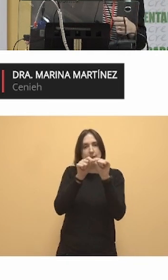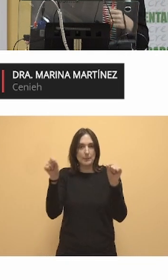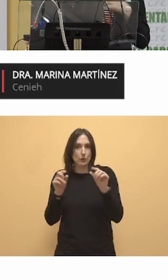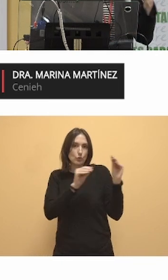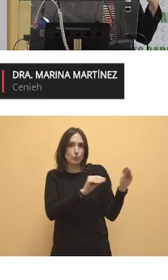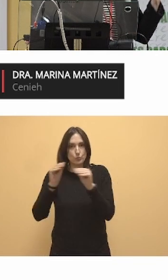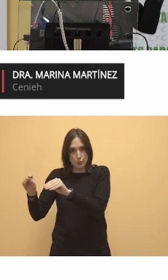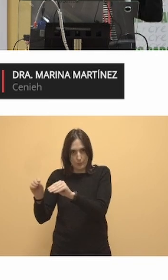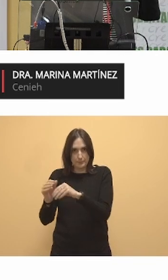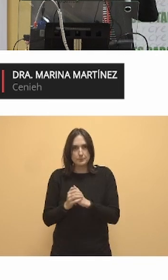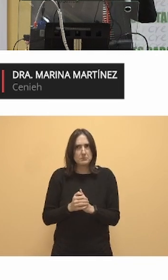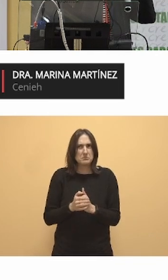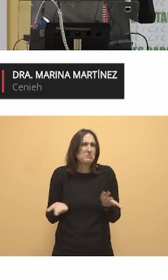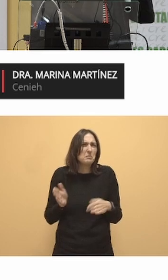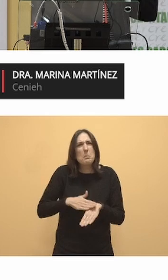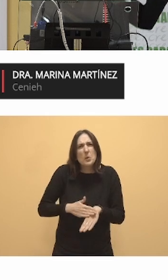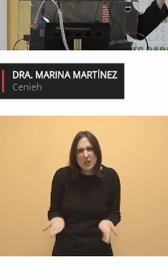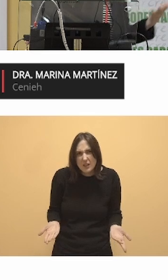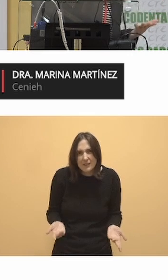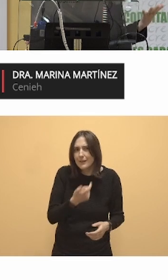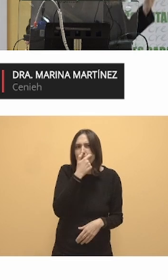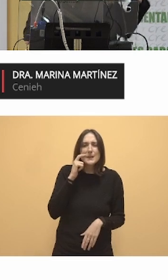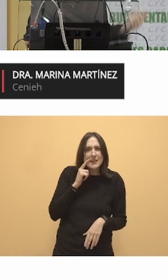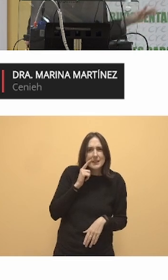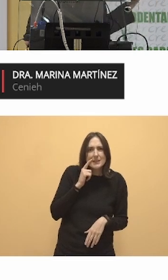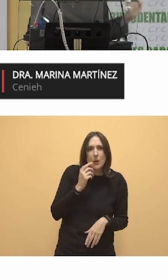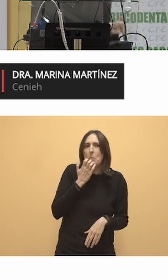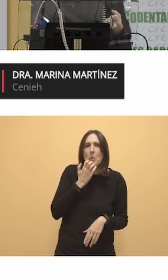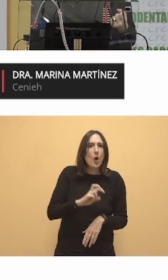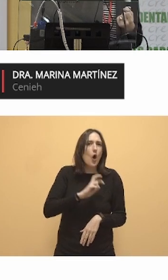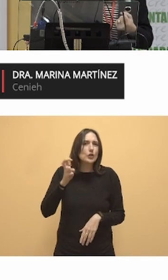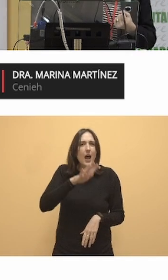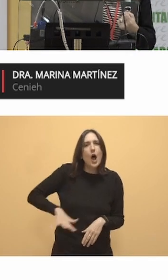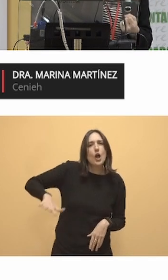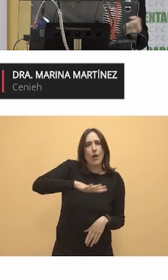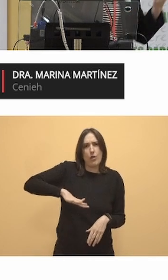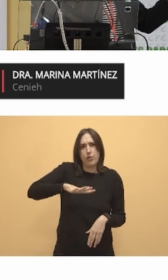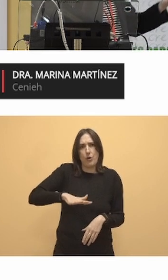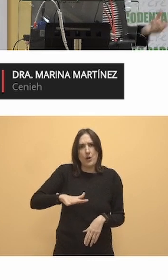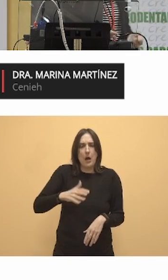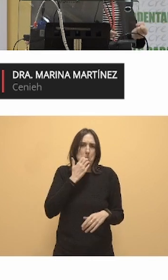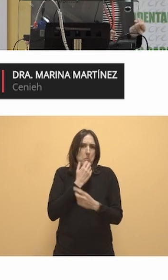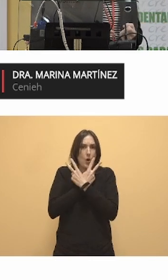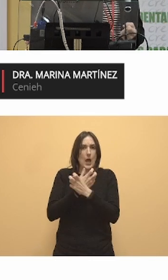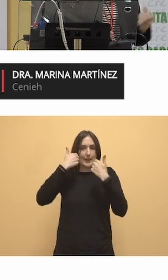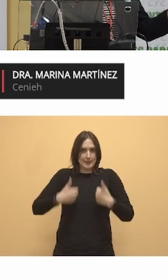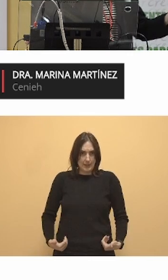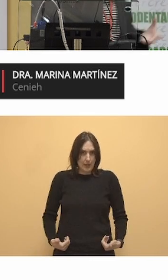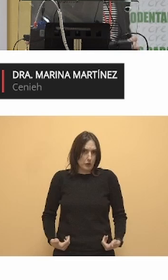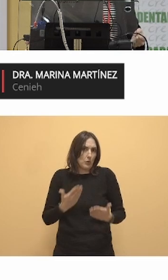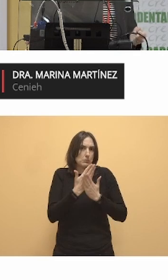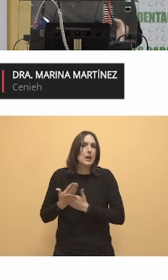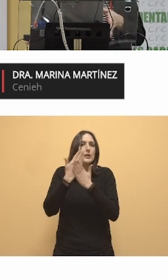Pero ¿por qué los dientes y por qué no utilizamos otra parte del esqueleto a la